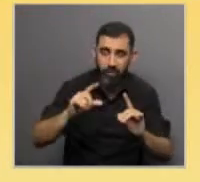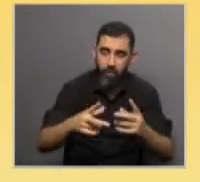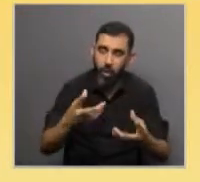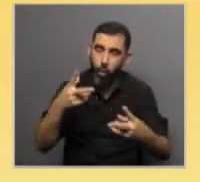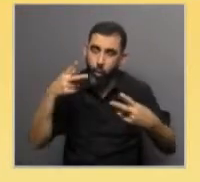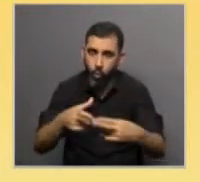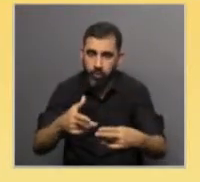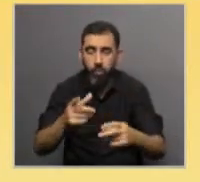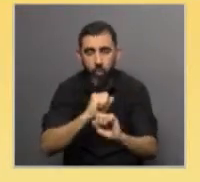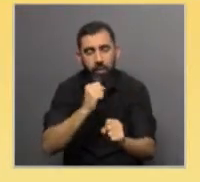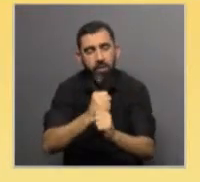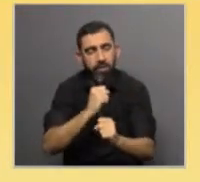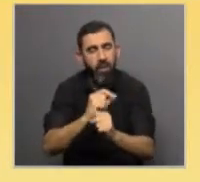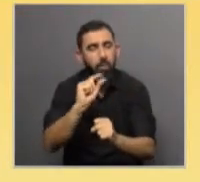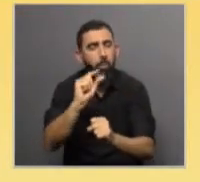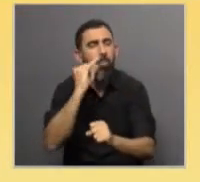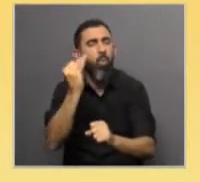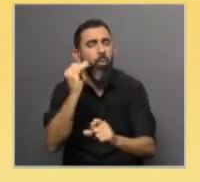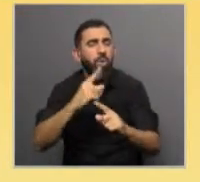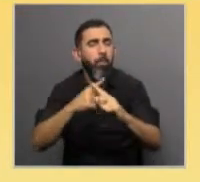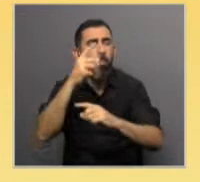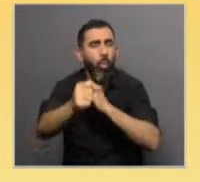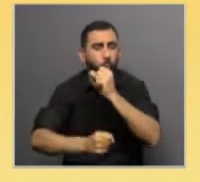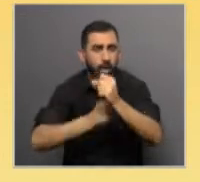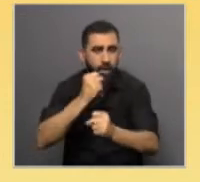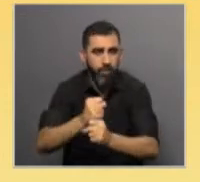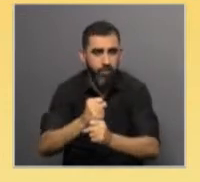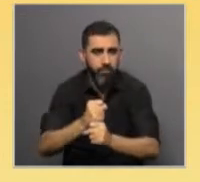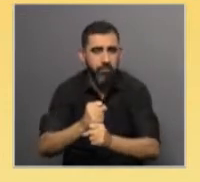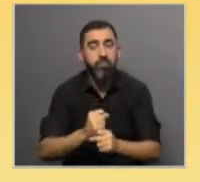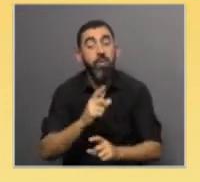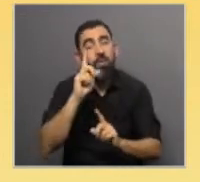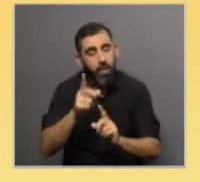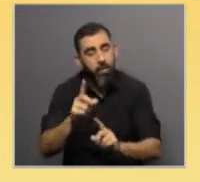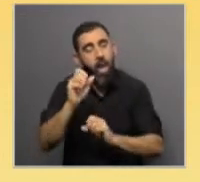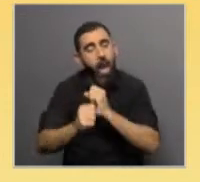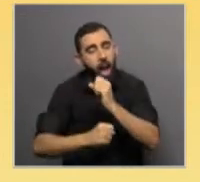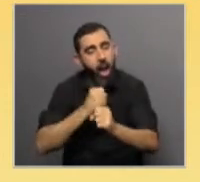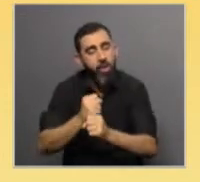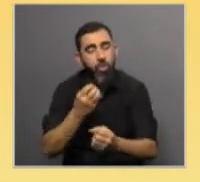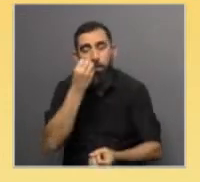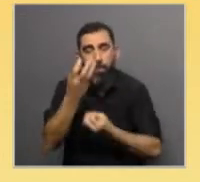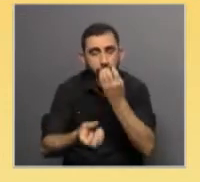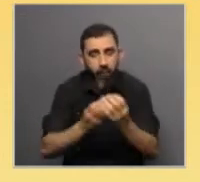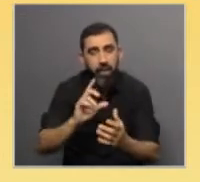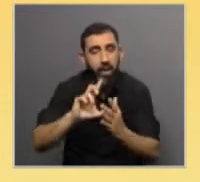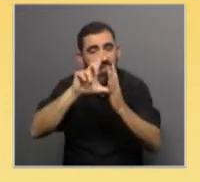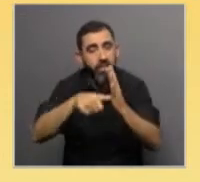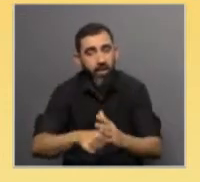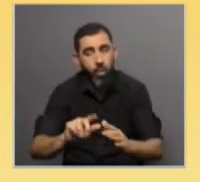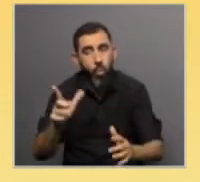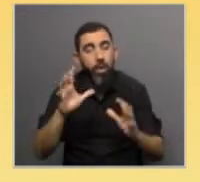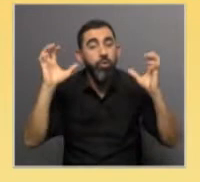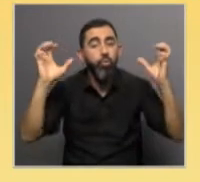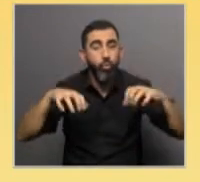podemos trabajar unos pocos días por año y en años en los cuales la primavera tardía o el verano no son lluviosos,